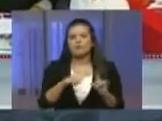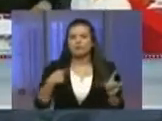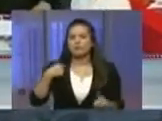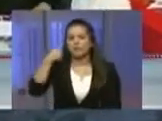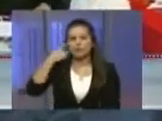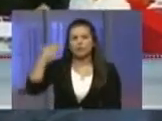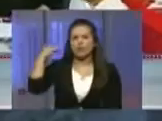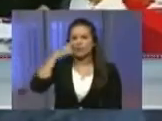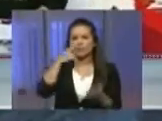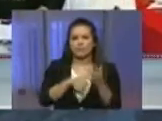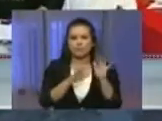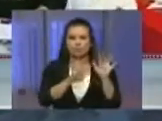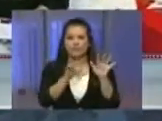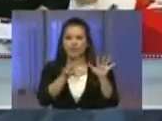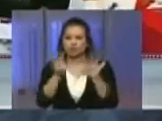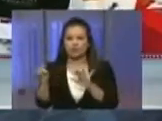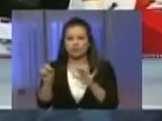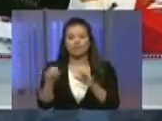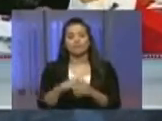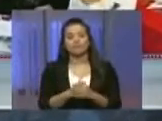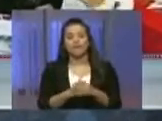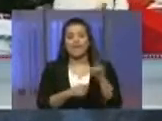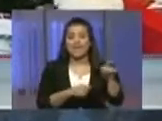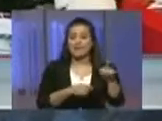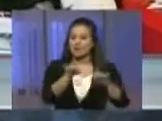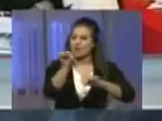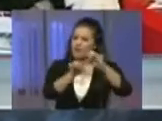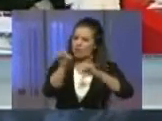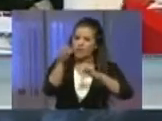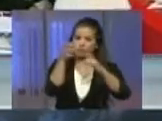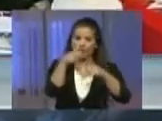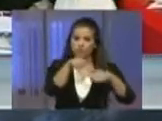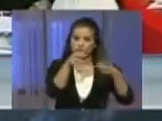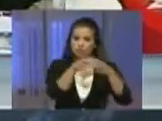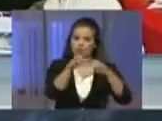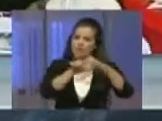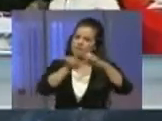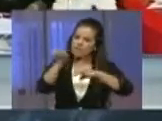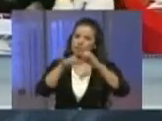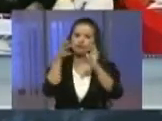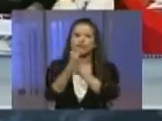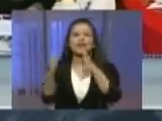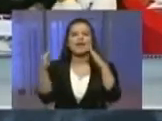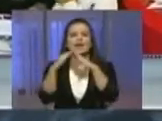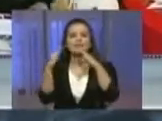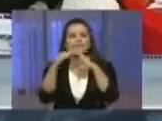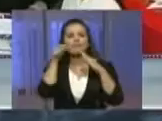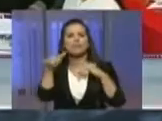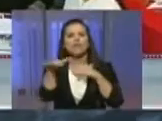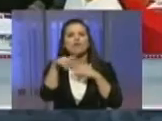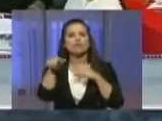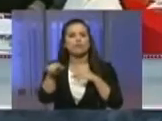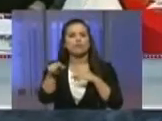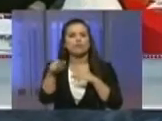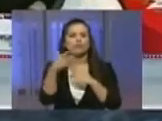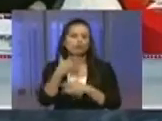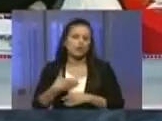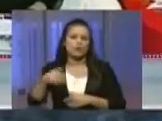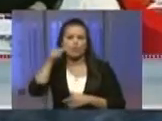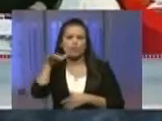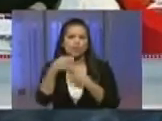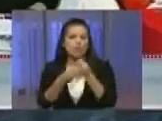en los 80 el centro cumilla hizo un estudio del tema de la vivienda popular y el